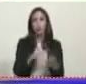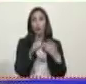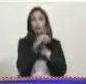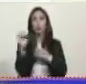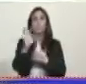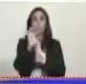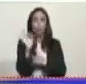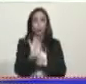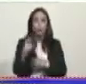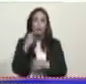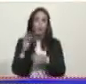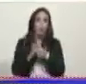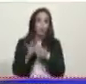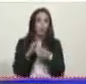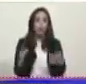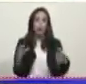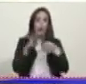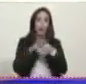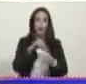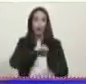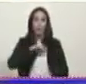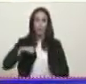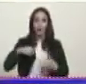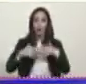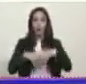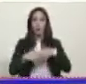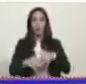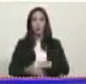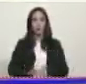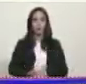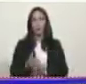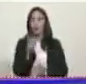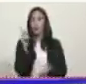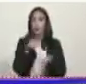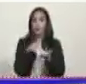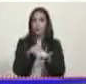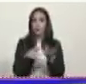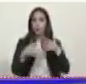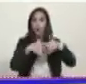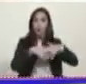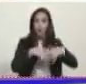alianza con las empresas privadas. Como bien es cierto, aquí le estamos dando participación tanto